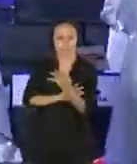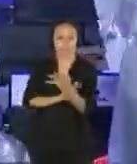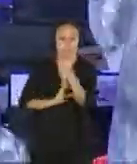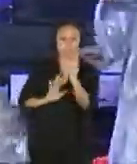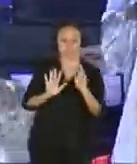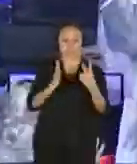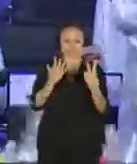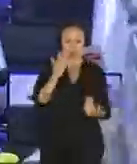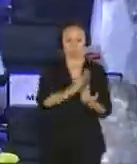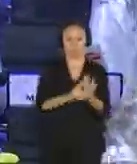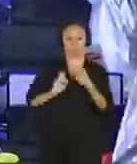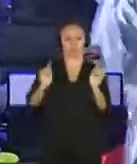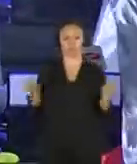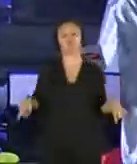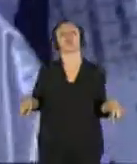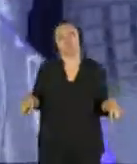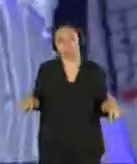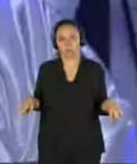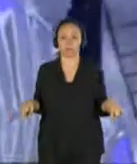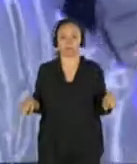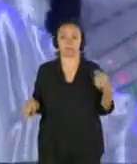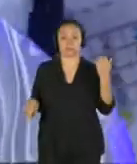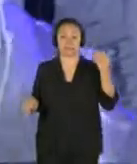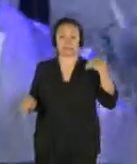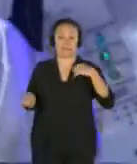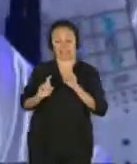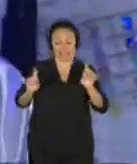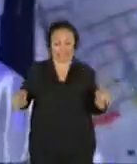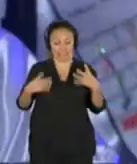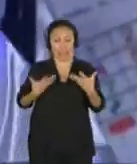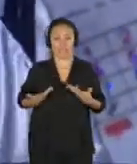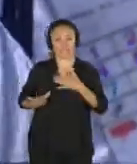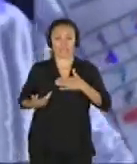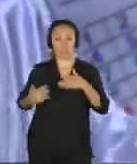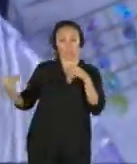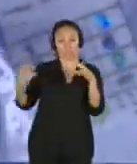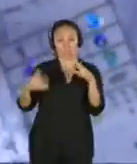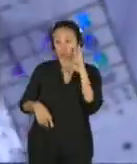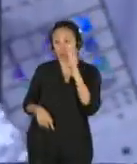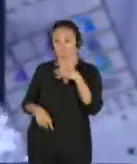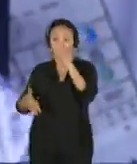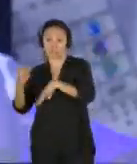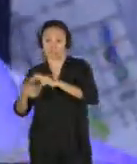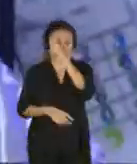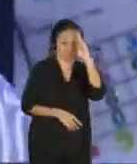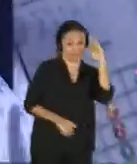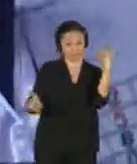Porque en el séptimo descansé yo, para relajarme un partido vi, jugaba en Barça